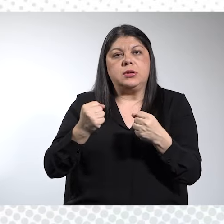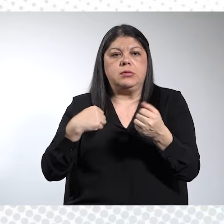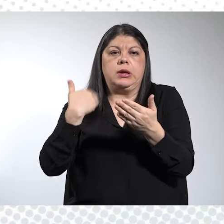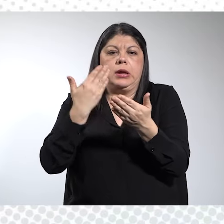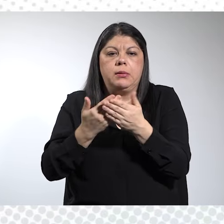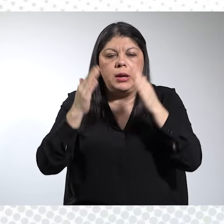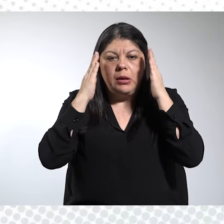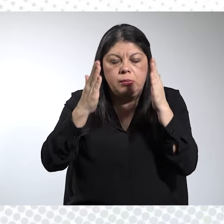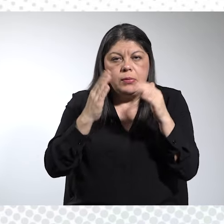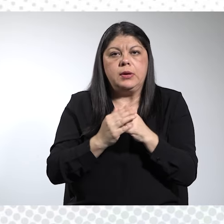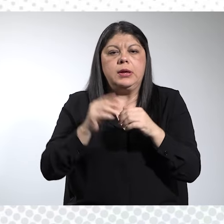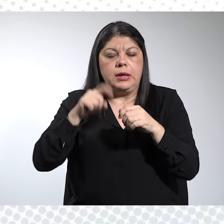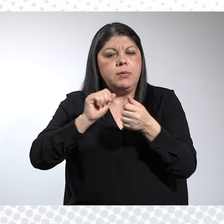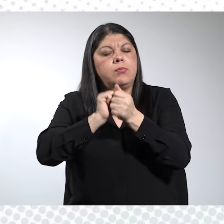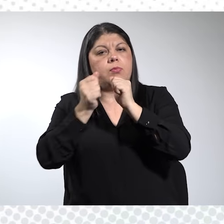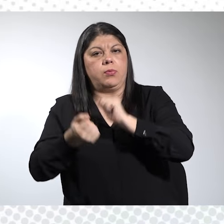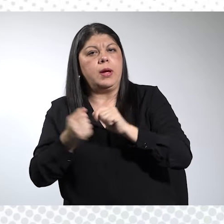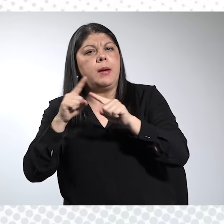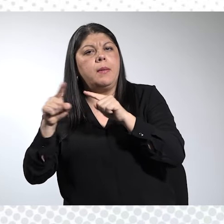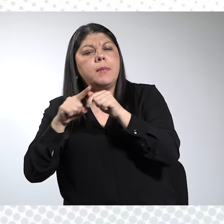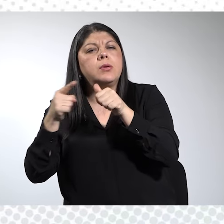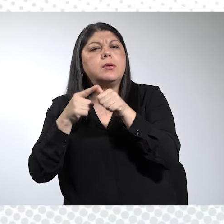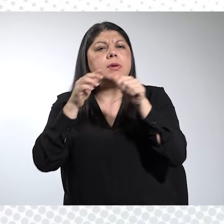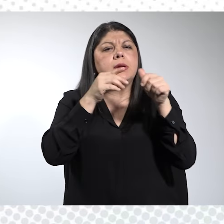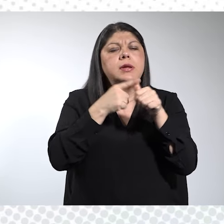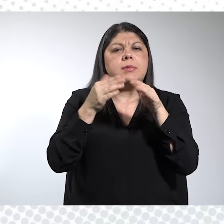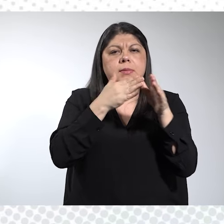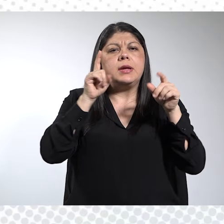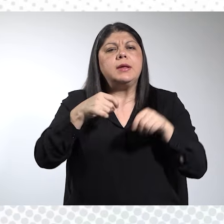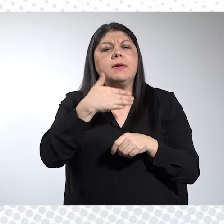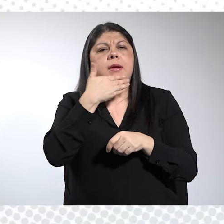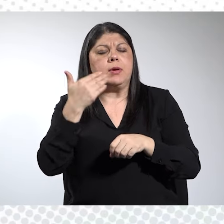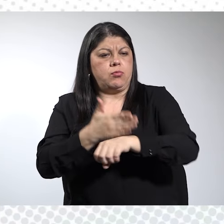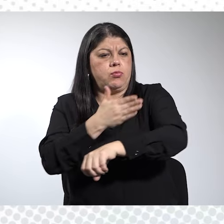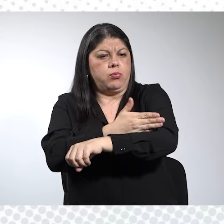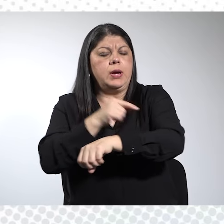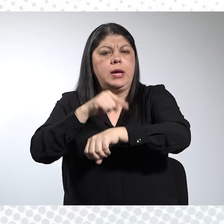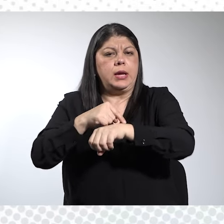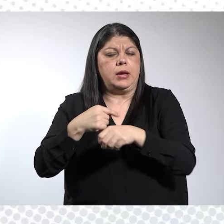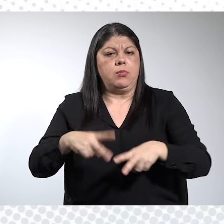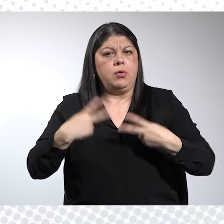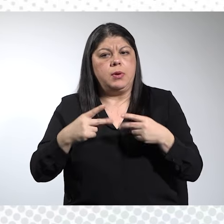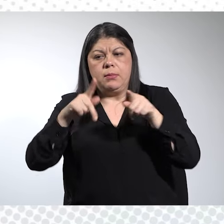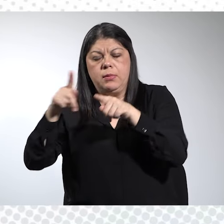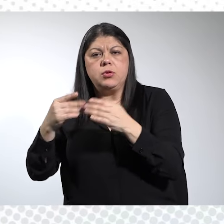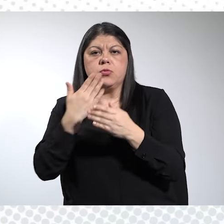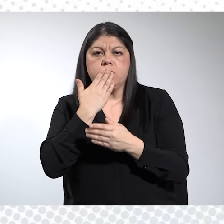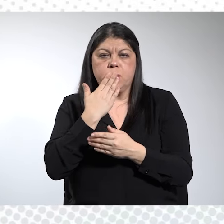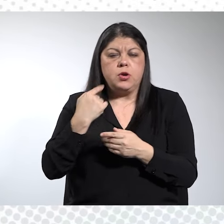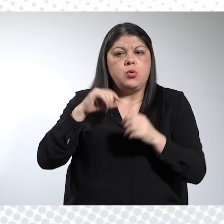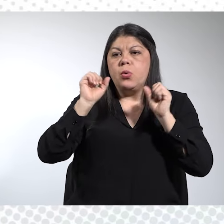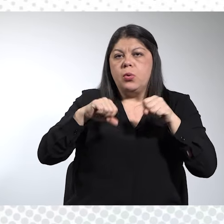zonas indígenas para una atención debe regularizarse, pero sobre todo debe mejorar la cantidad de tiempo y vida para estas personas, porque no